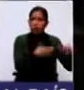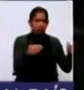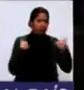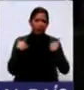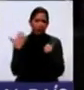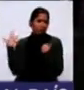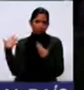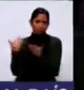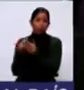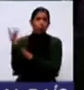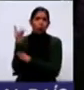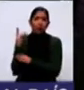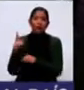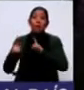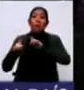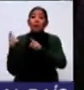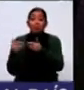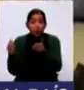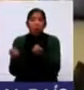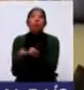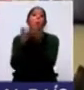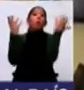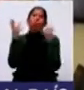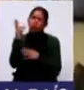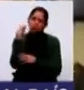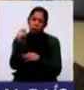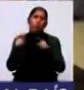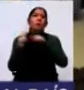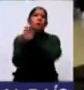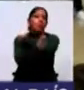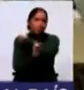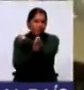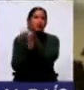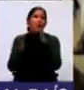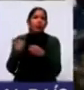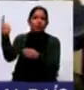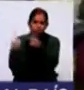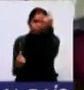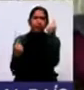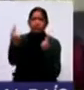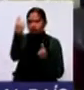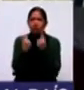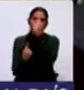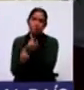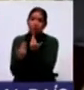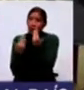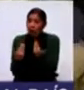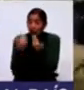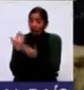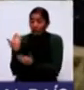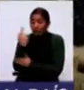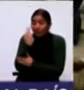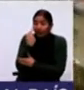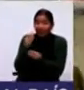tan alto, pero sí de la visita de ciudadanos extranjeros. Esperemos con esta flexibilización lleguen muchos